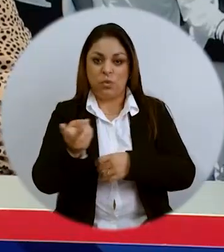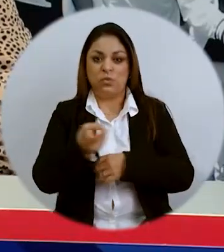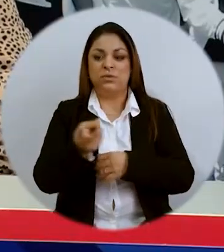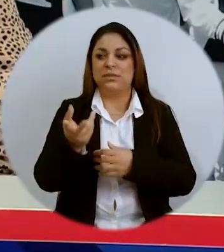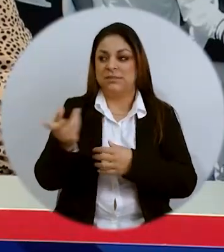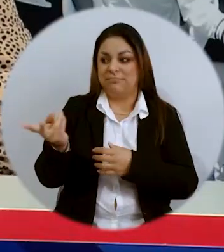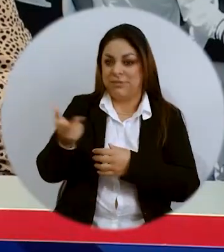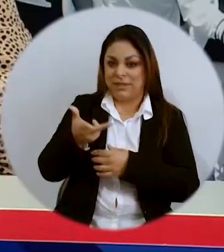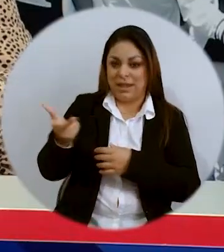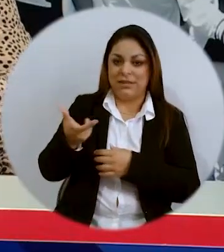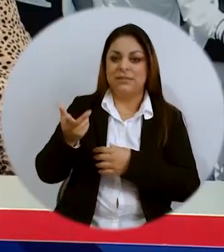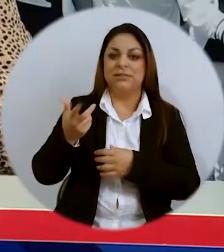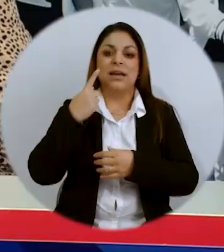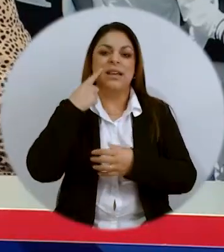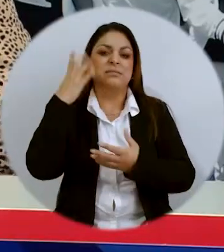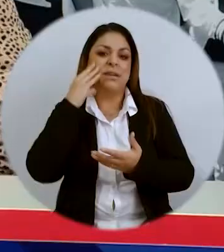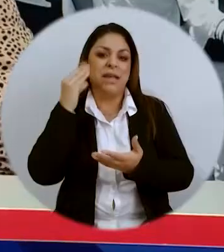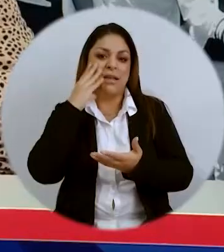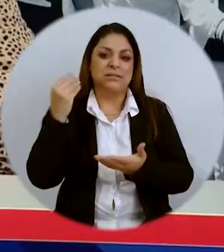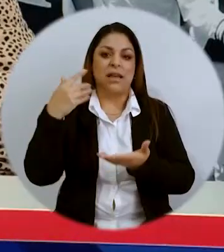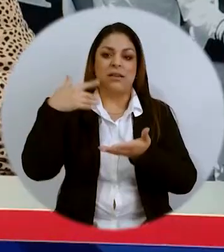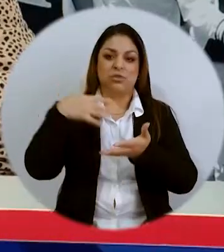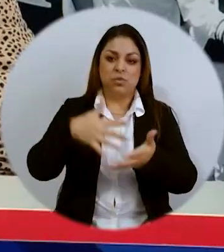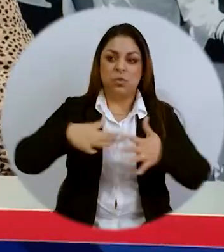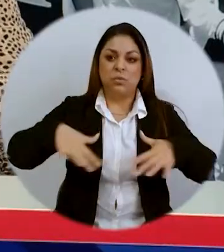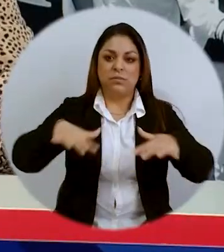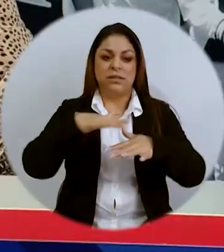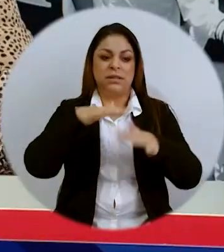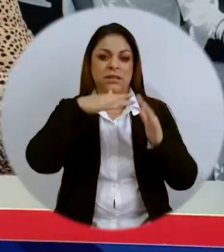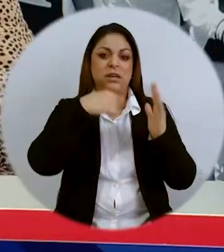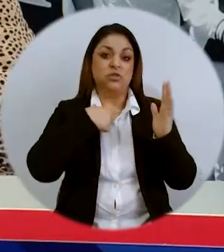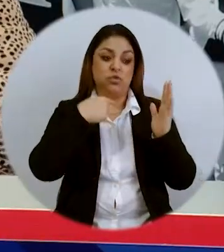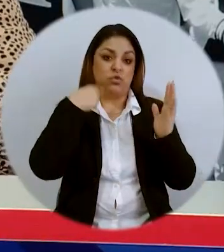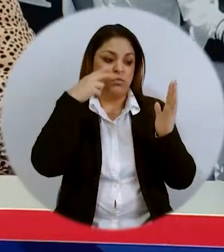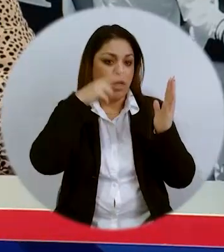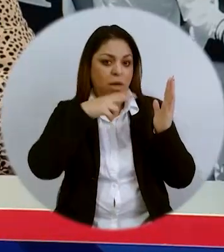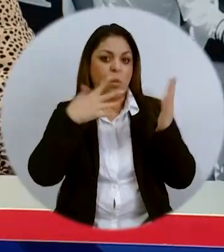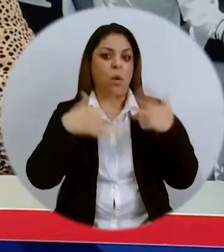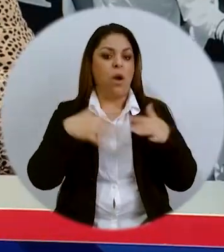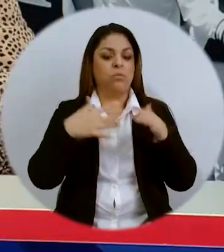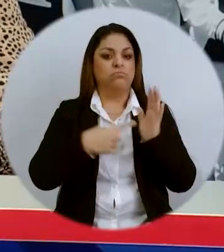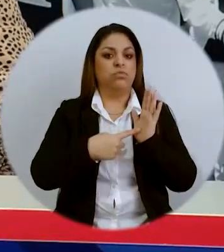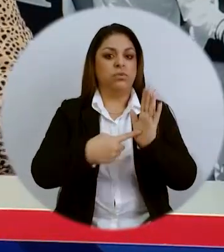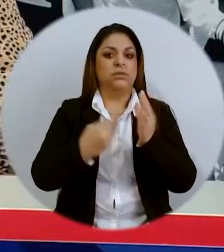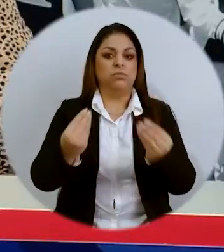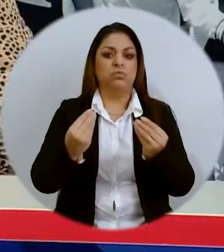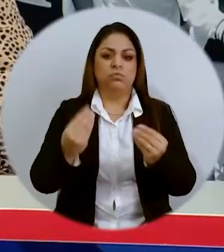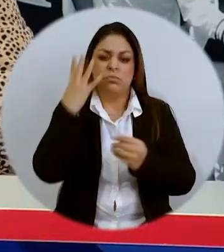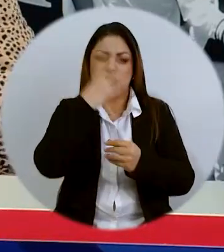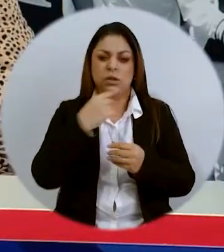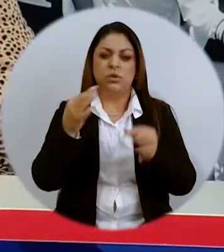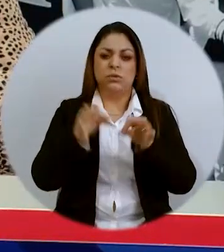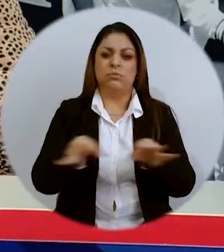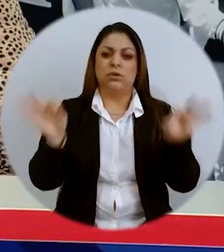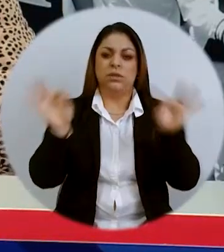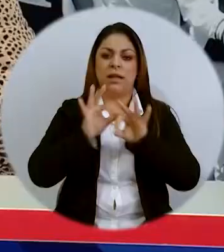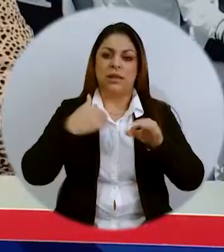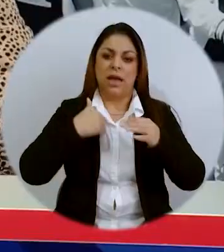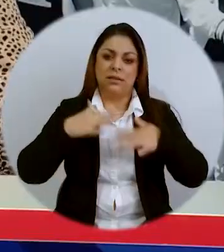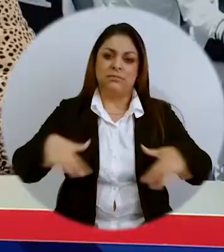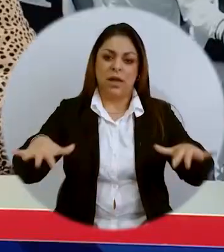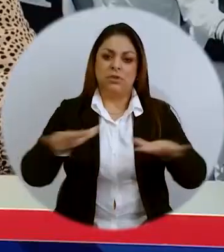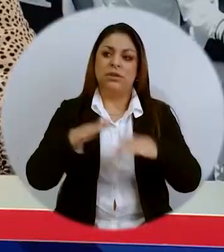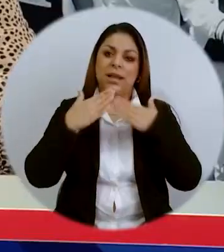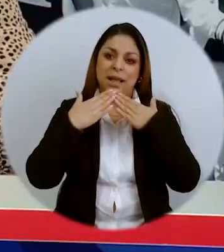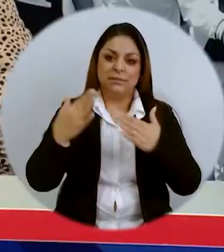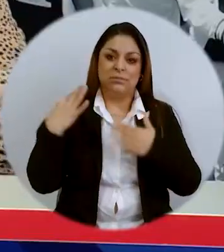Marta esta experiencia, este estudio que para nosotros fue muy revelador y qué bonito tener este espacio. Muchísimas